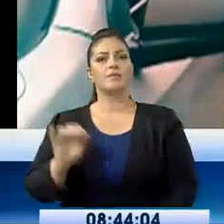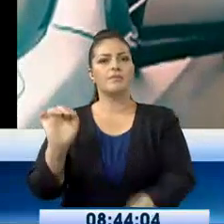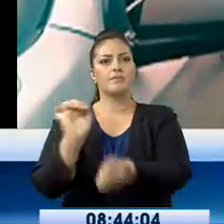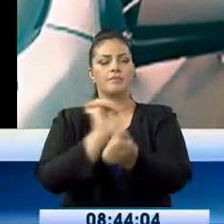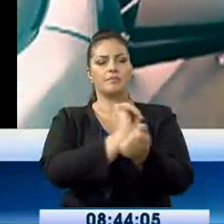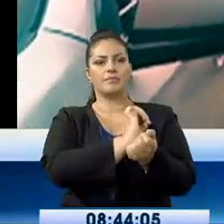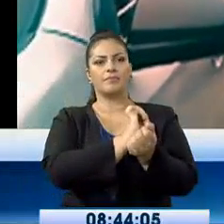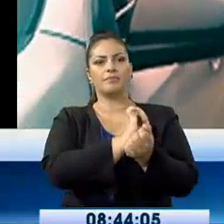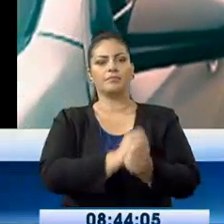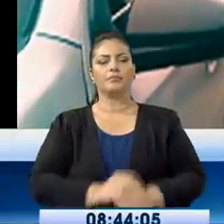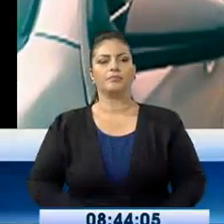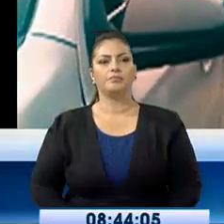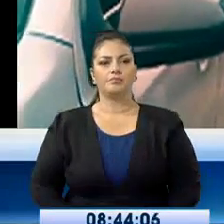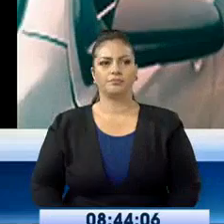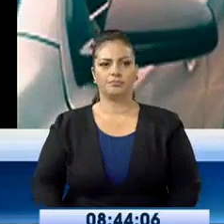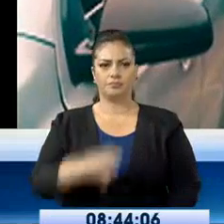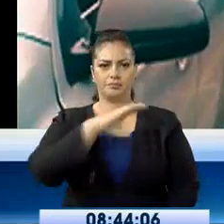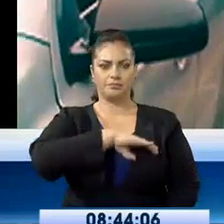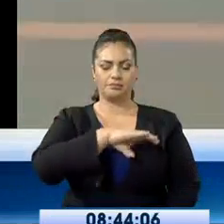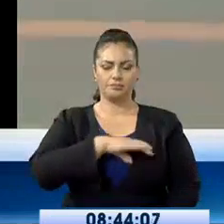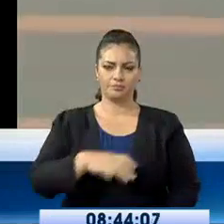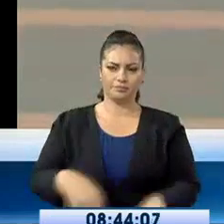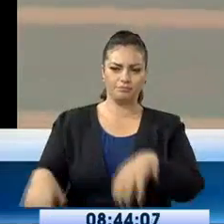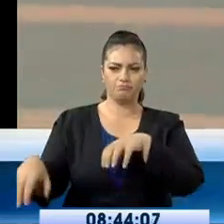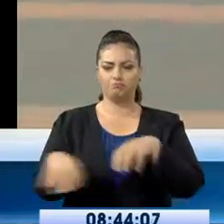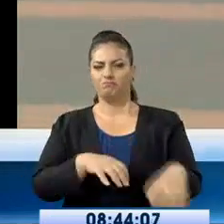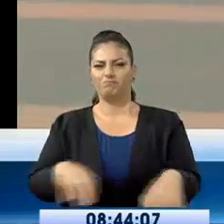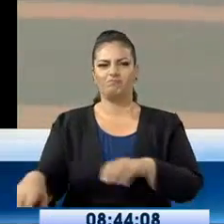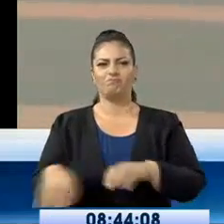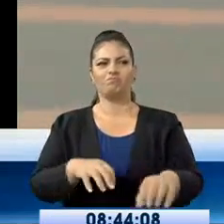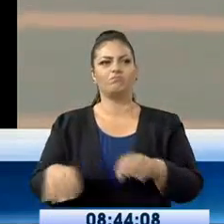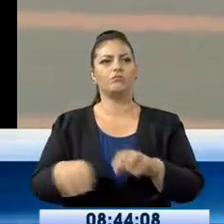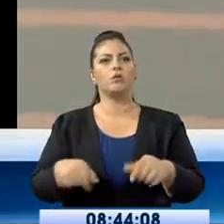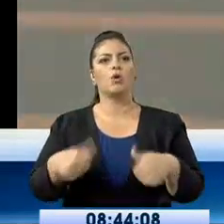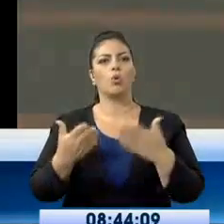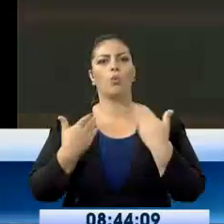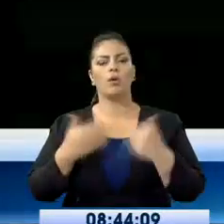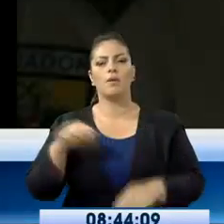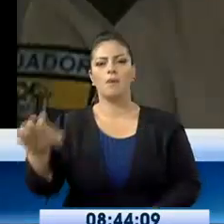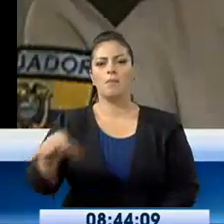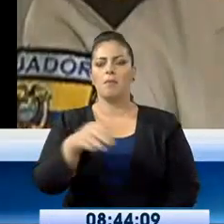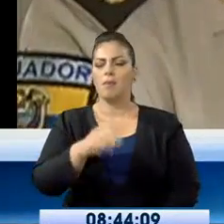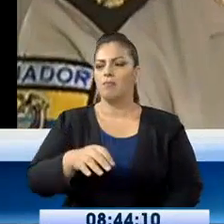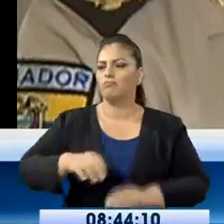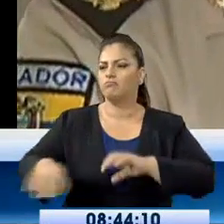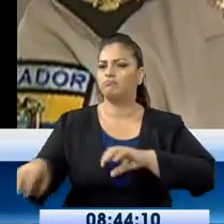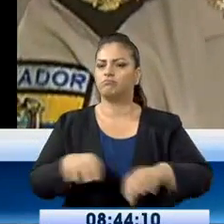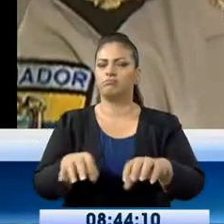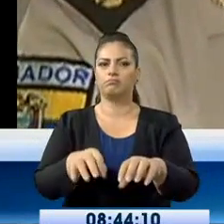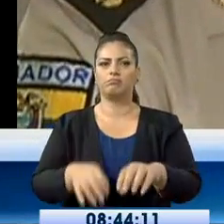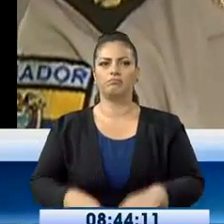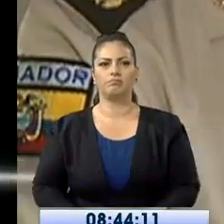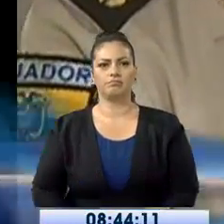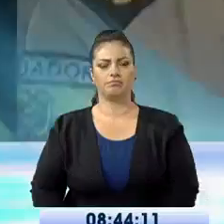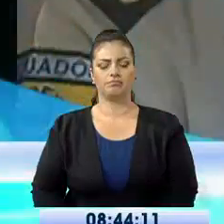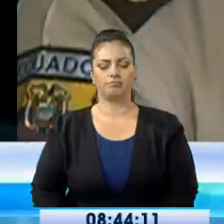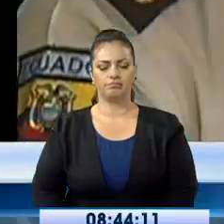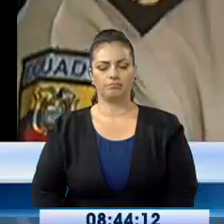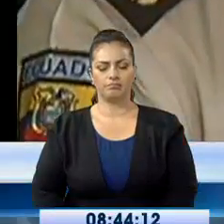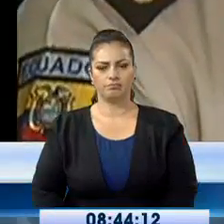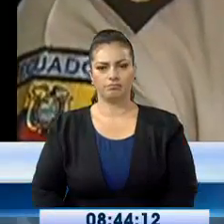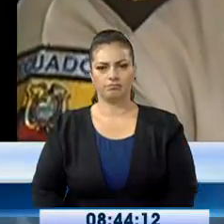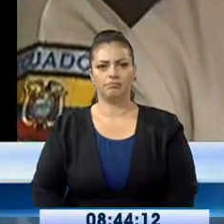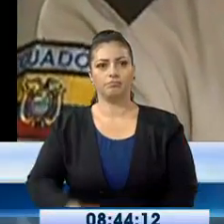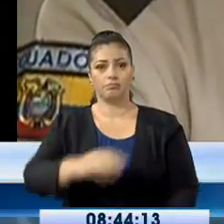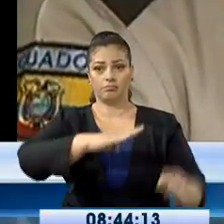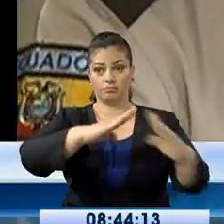que miembros de la policía llevaran a cabo el operativo Omega 3 en diversos sectores de la ciudad. Se logra incautar en los